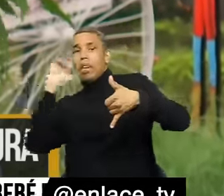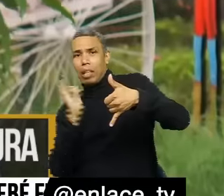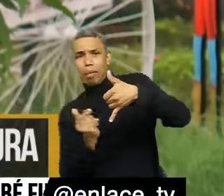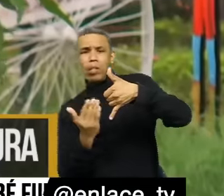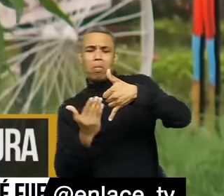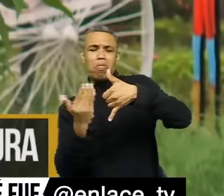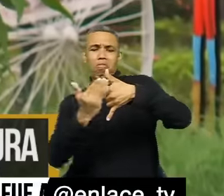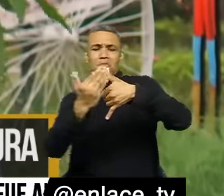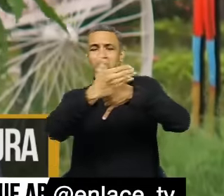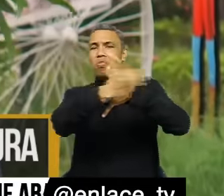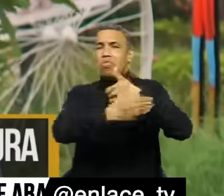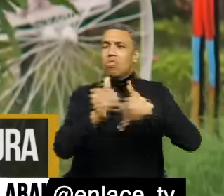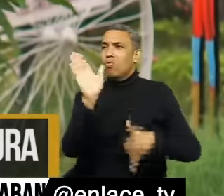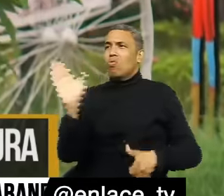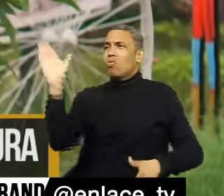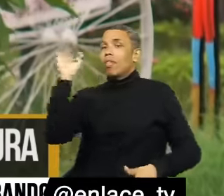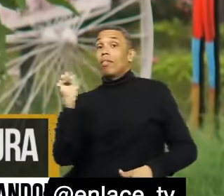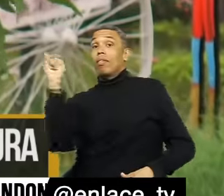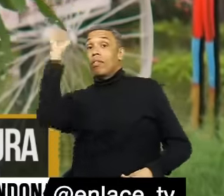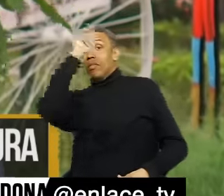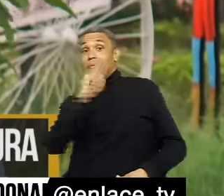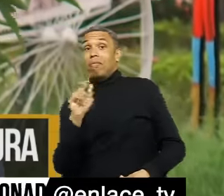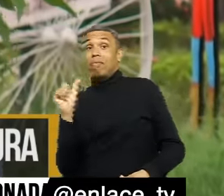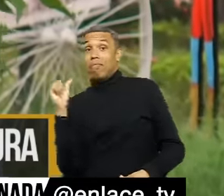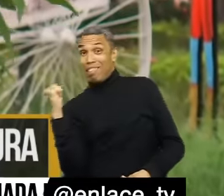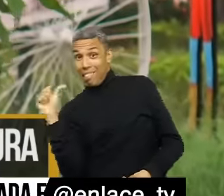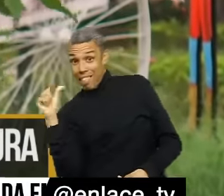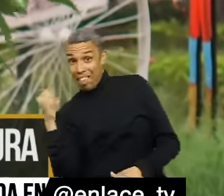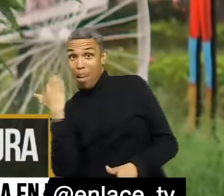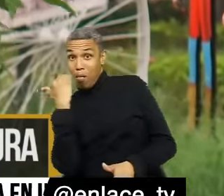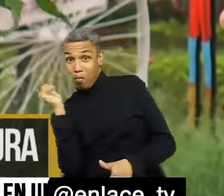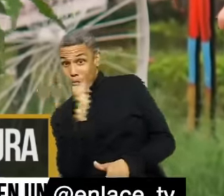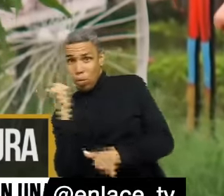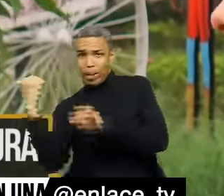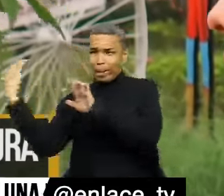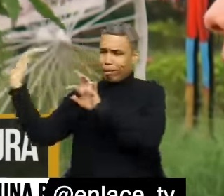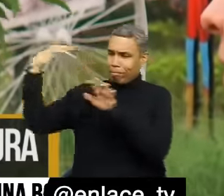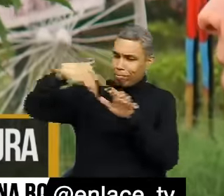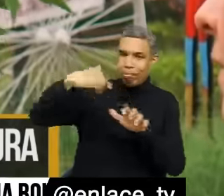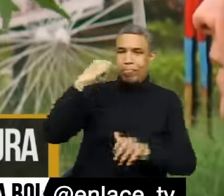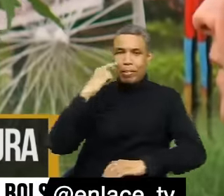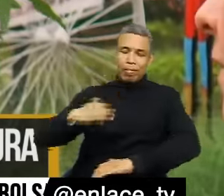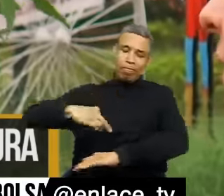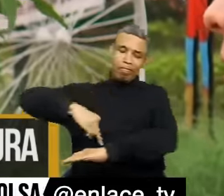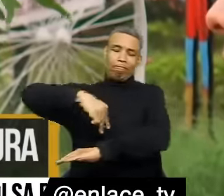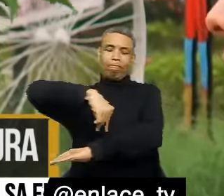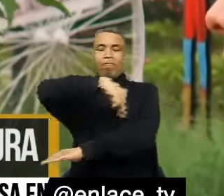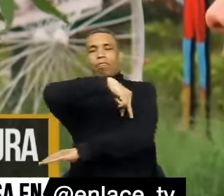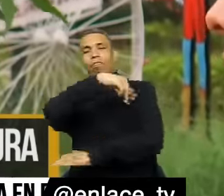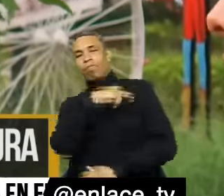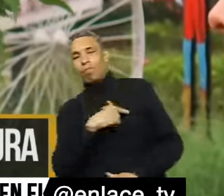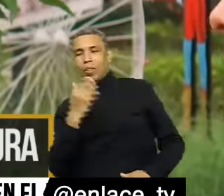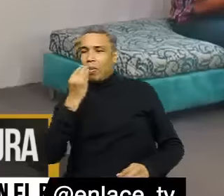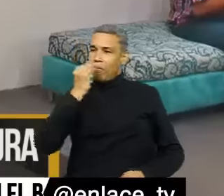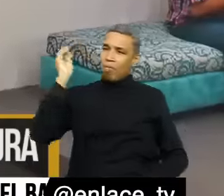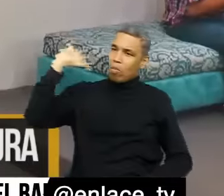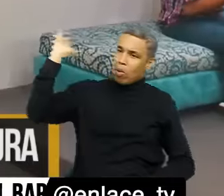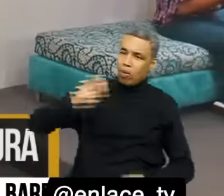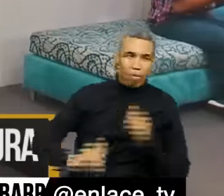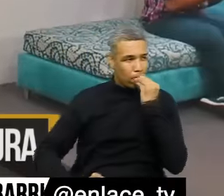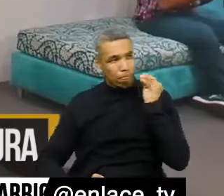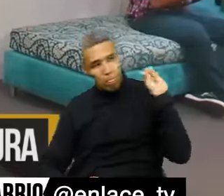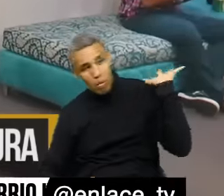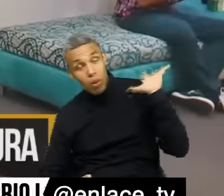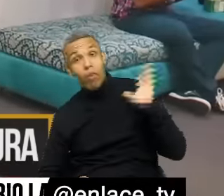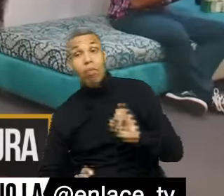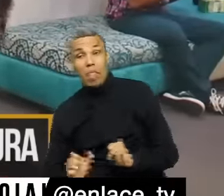Soledad y en el día de hoy estarán realizando un espectáculo que se llama El Folclor de Colombia le baila a la Negra Soledad. La cita es